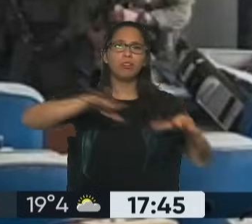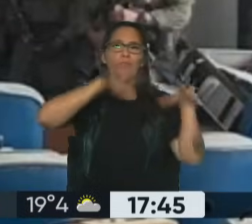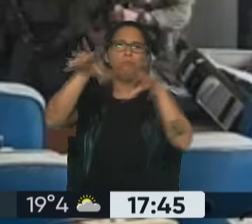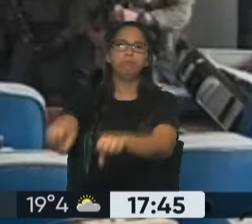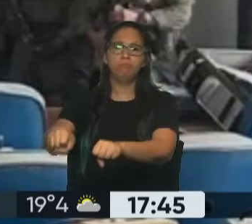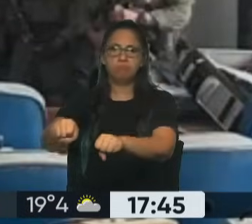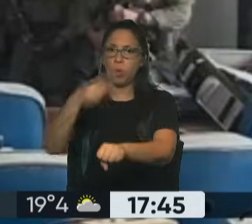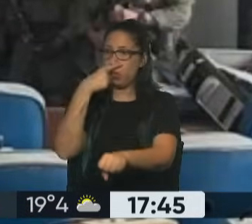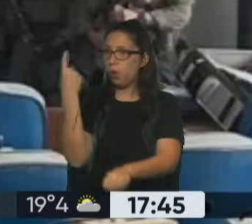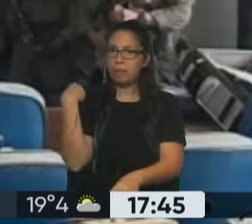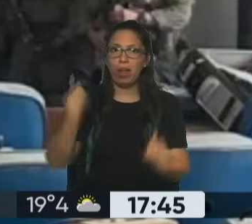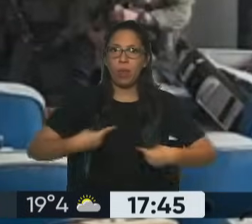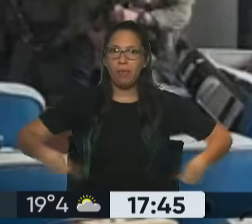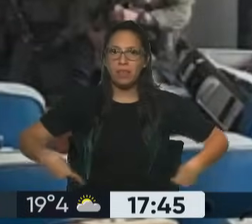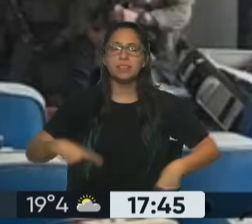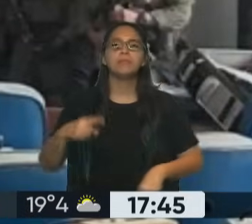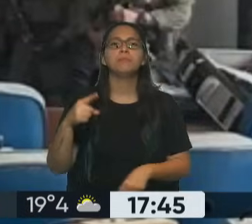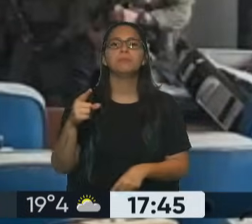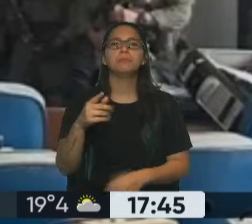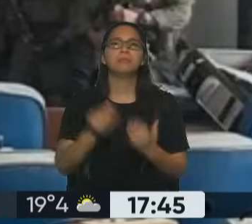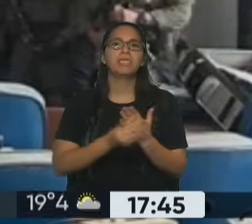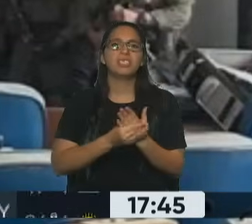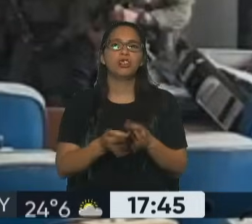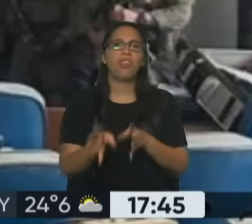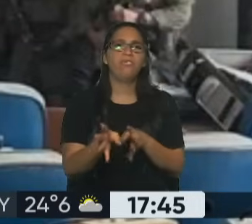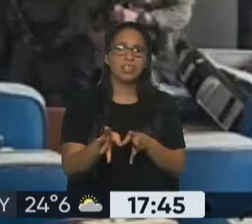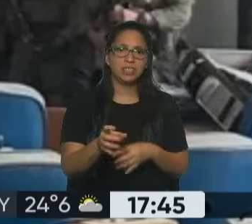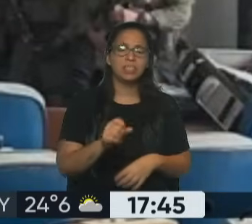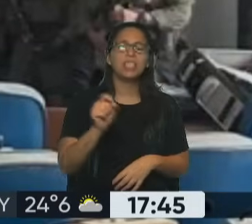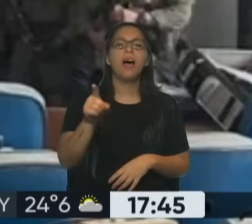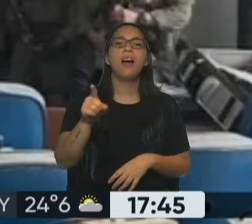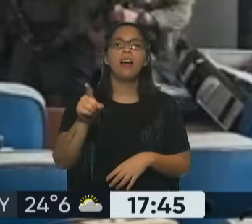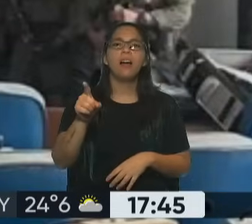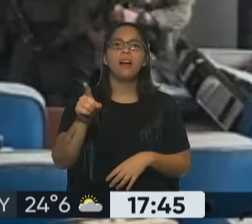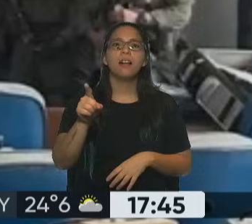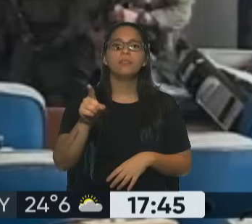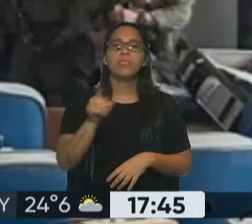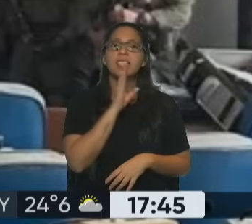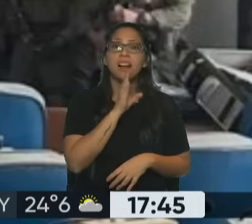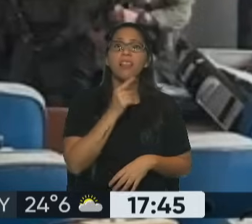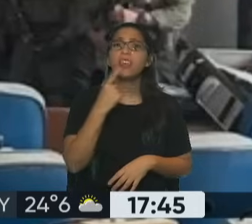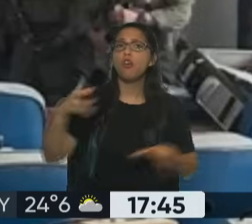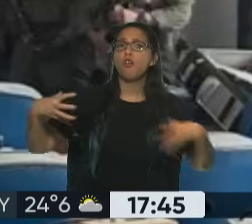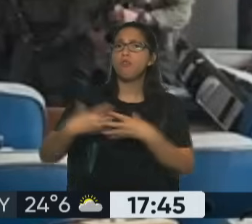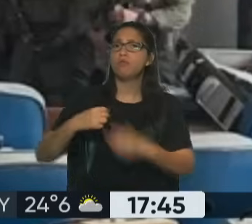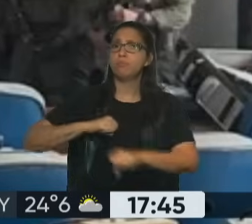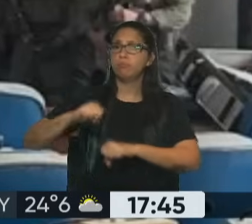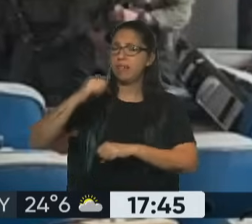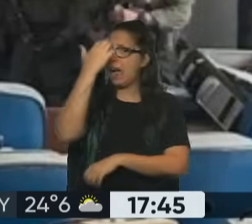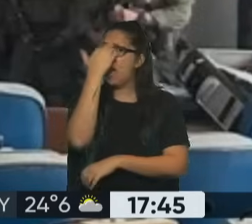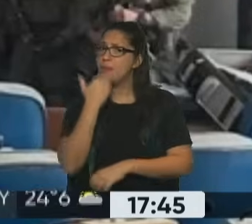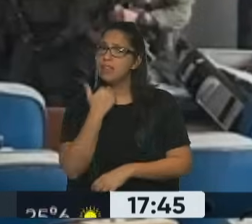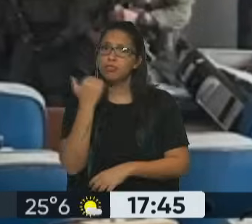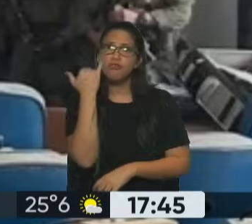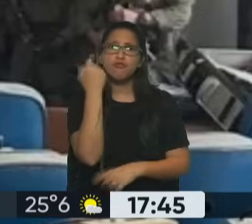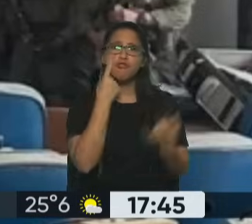sabe hasta el momento el ministro de defensa de Israel yab galand afirmó que jamás ha perdido el control